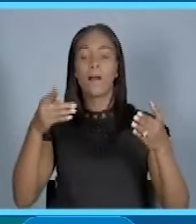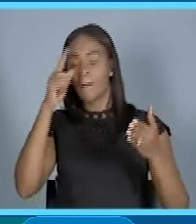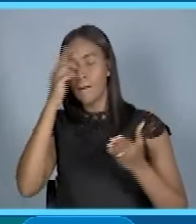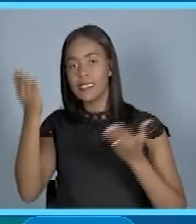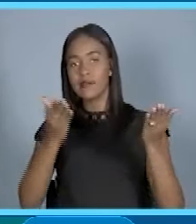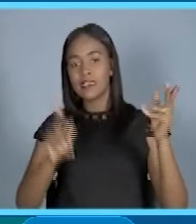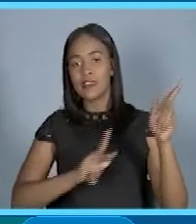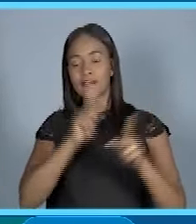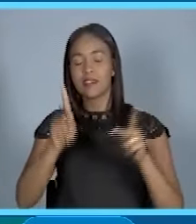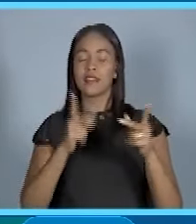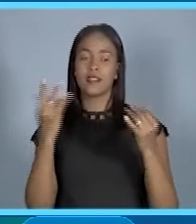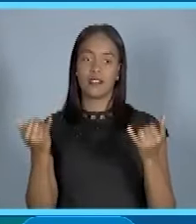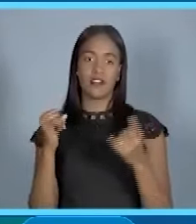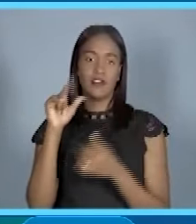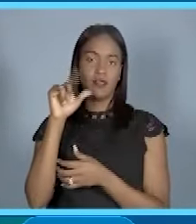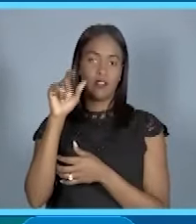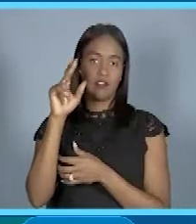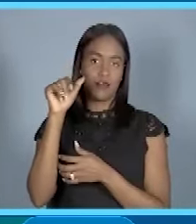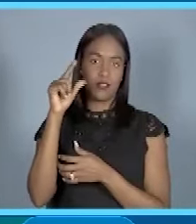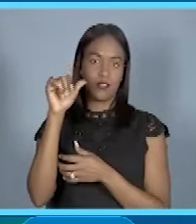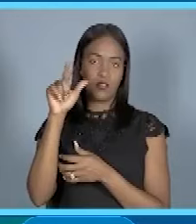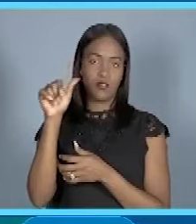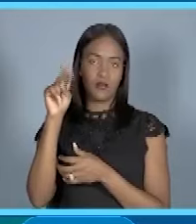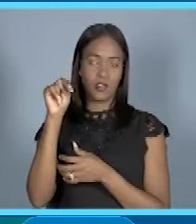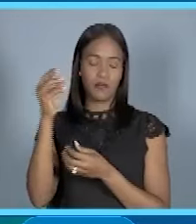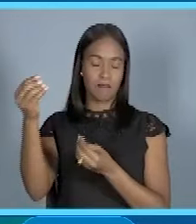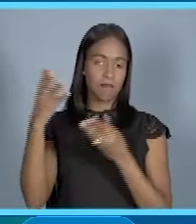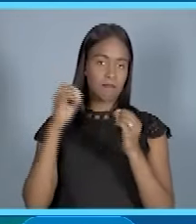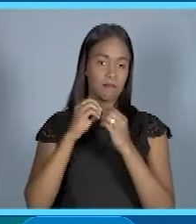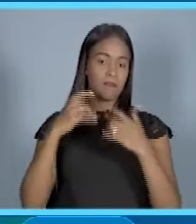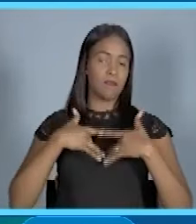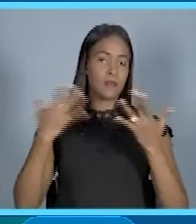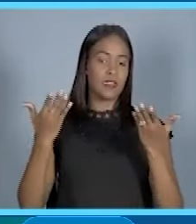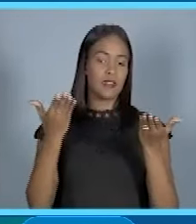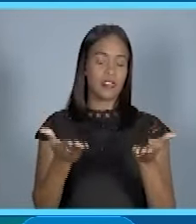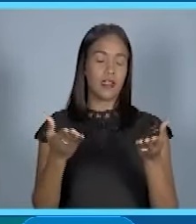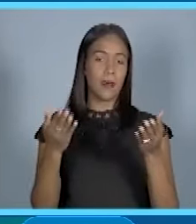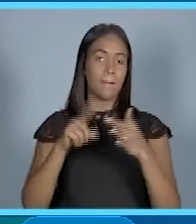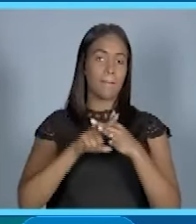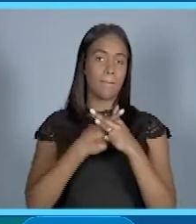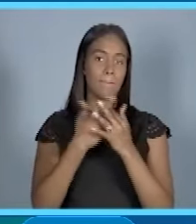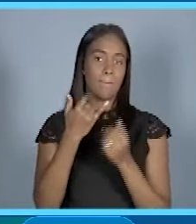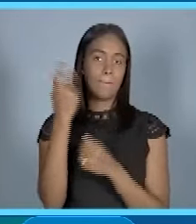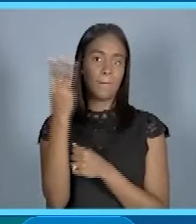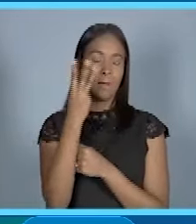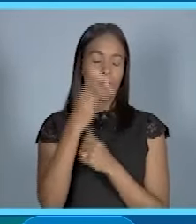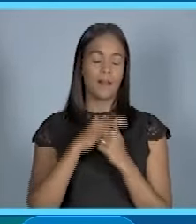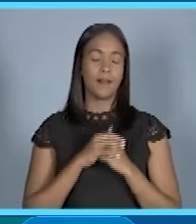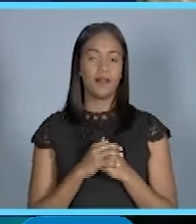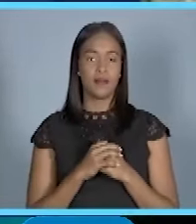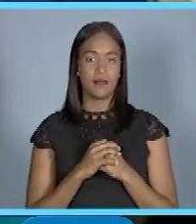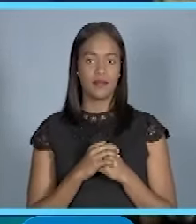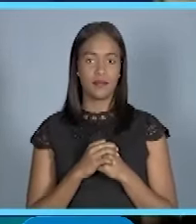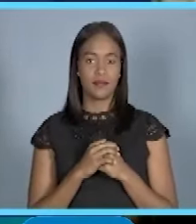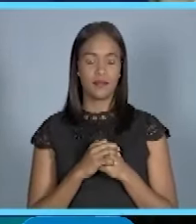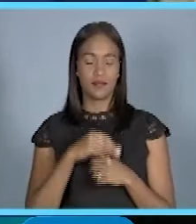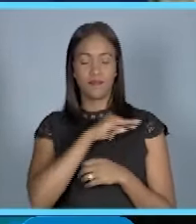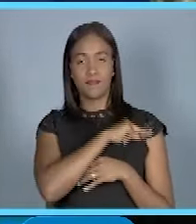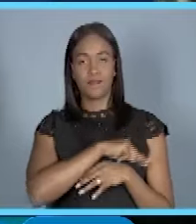la ciudadanía. Laura Guzmán con los detalles del foro de innovación que empezó este miércoles. El